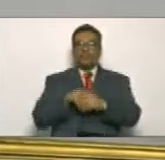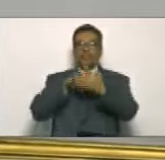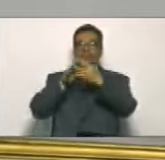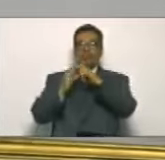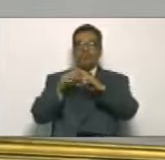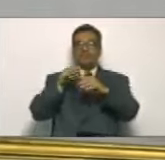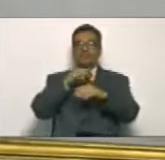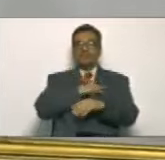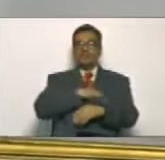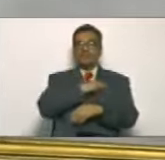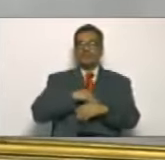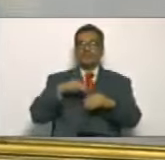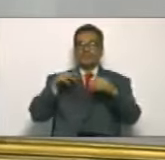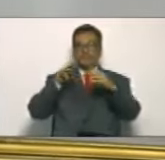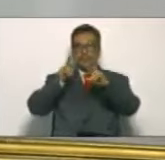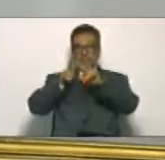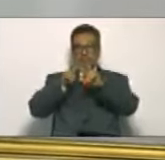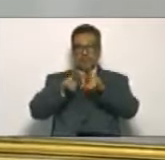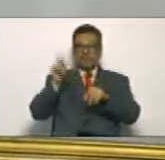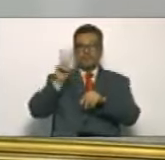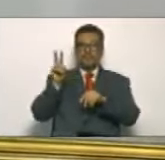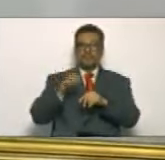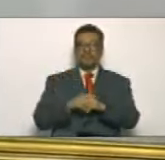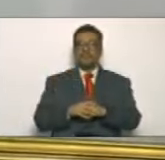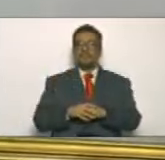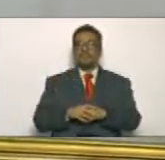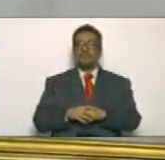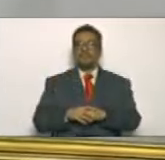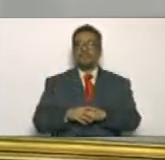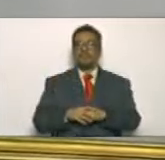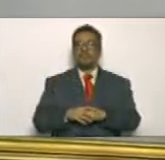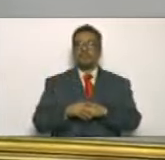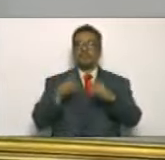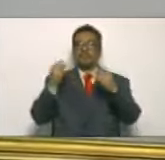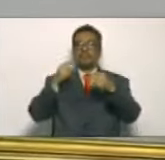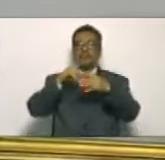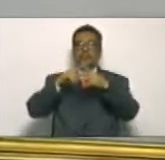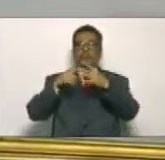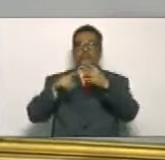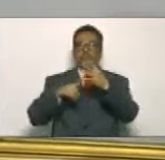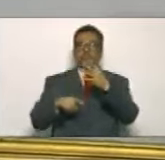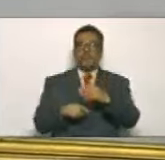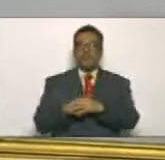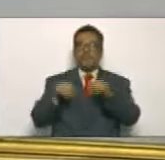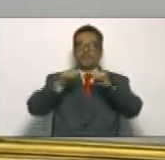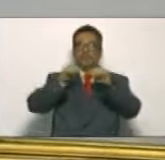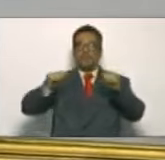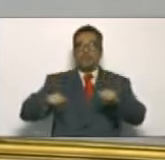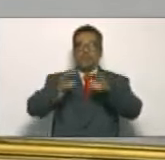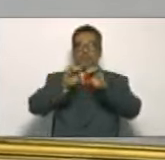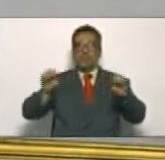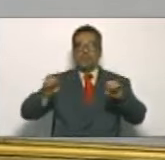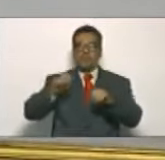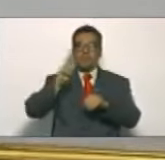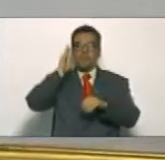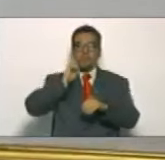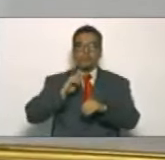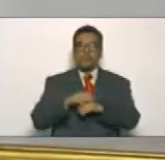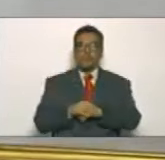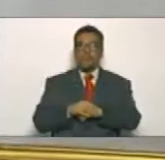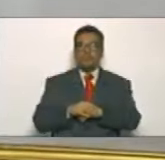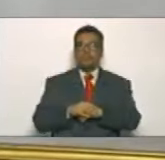misión Vivienda Venezuela, cuántas cosas, el sistema de educación bolivariana,